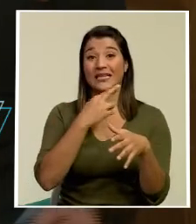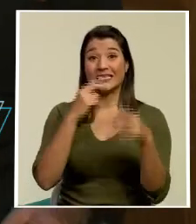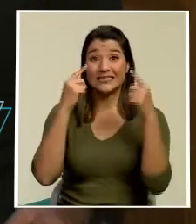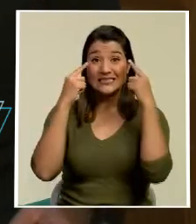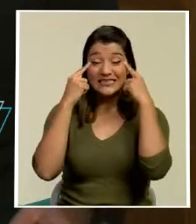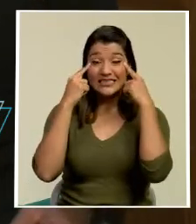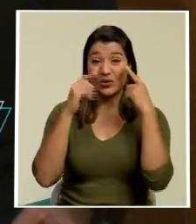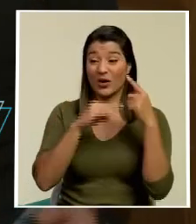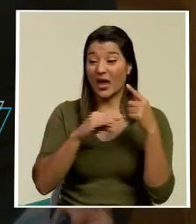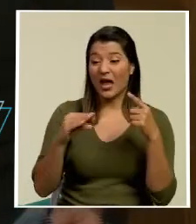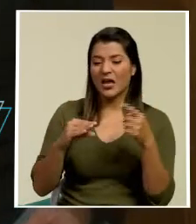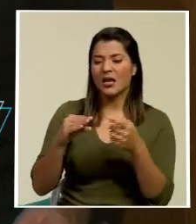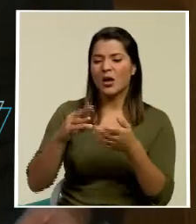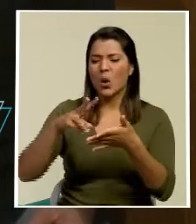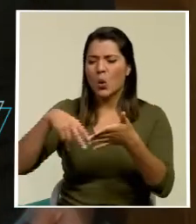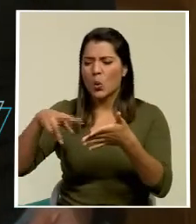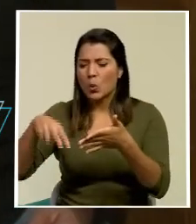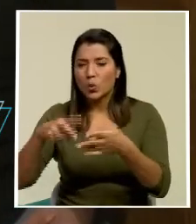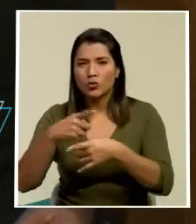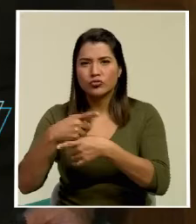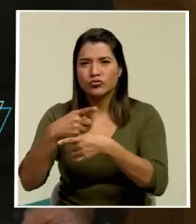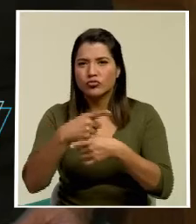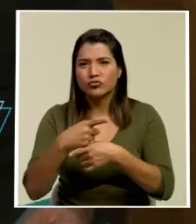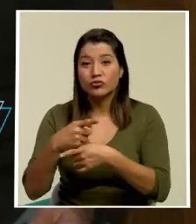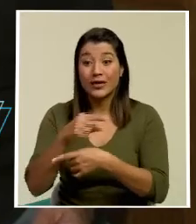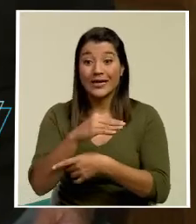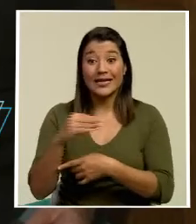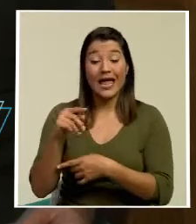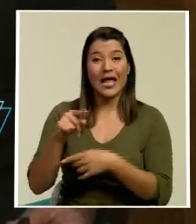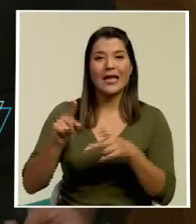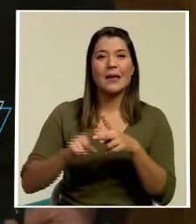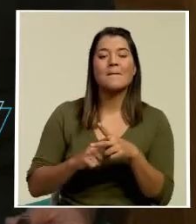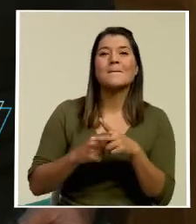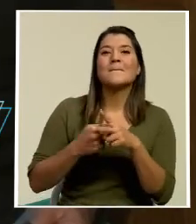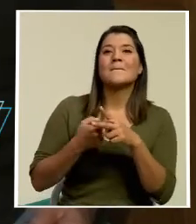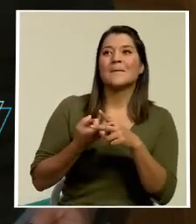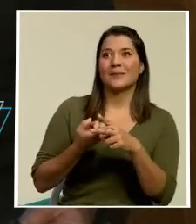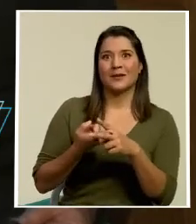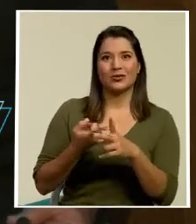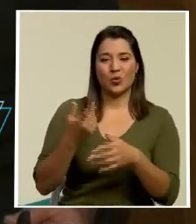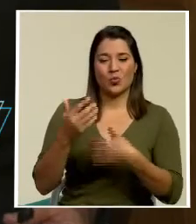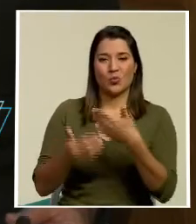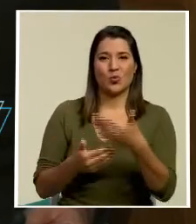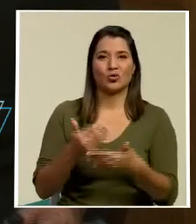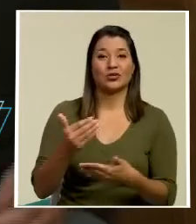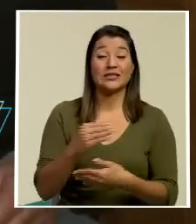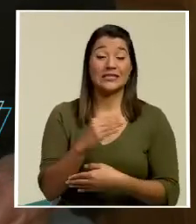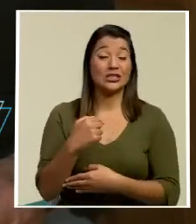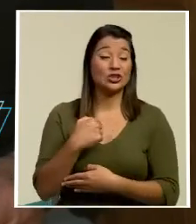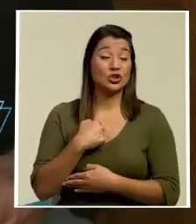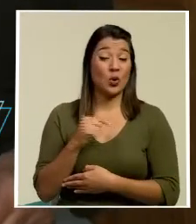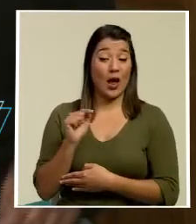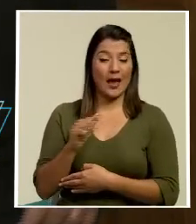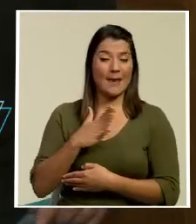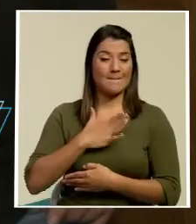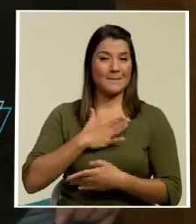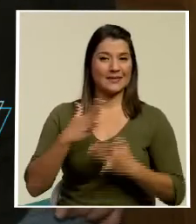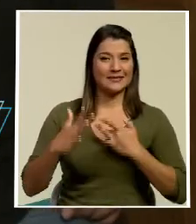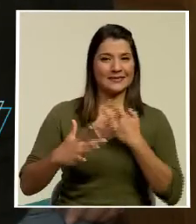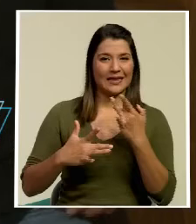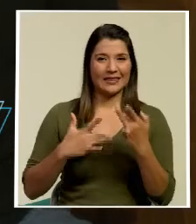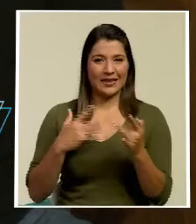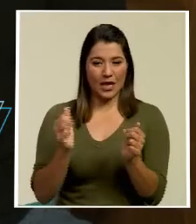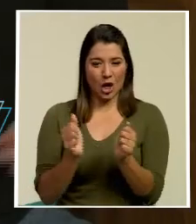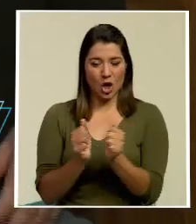nos corregíamos, y ahí nació una dinámica, y ahí me sentí yo acuerpado.